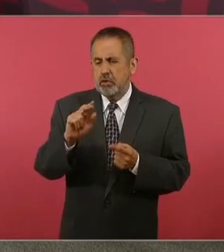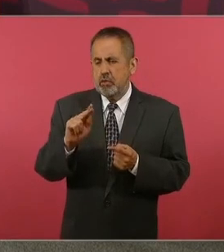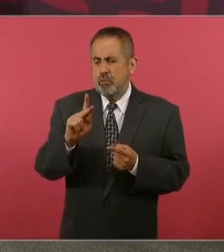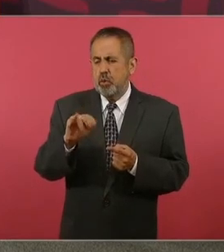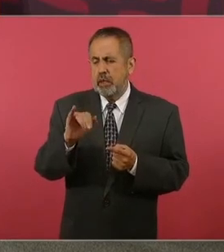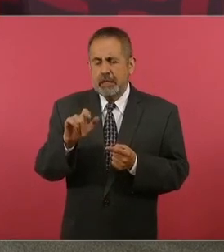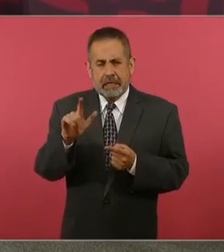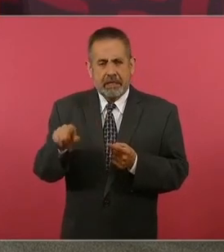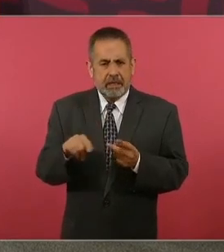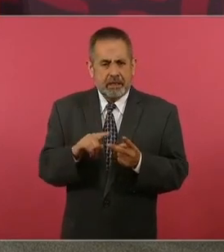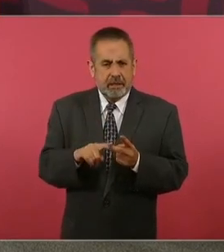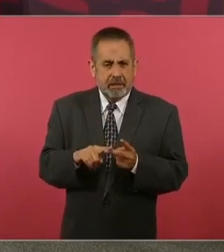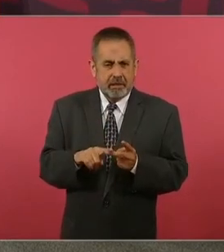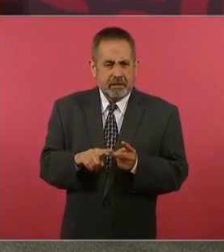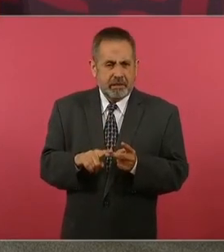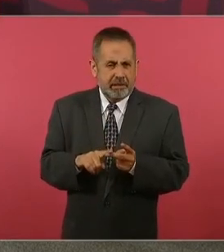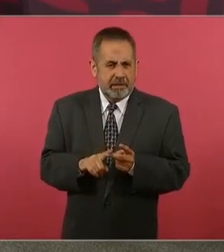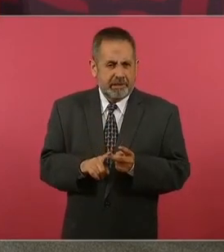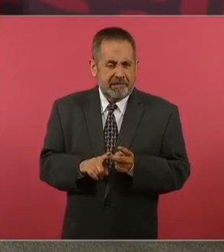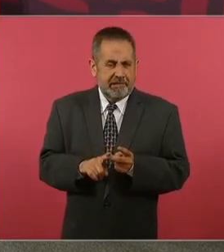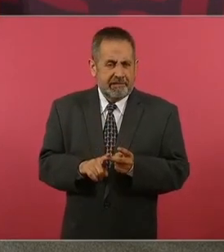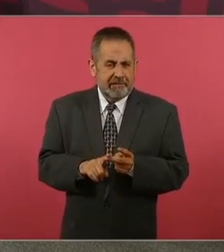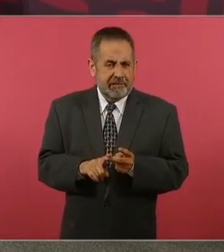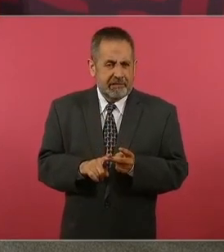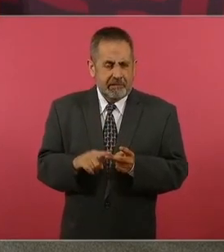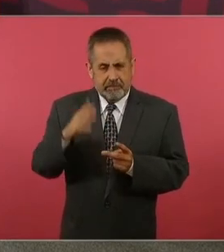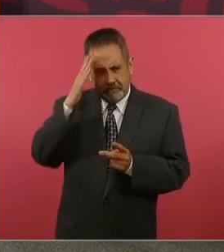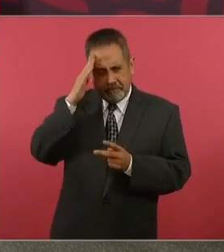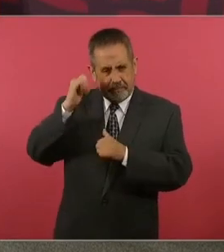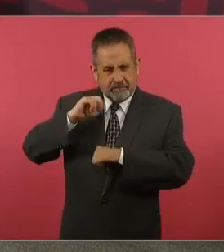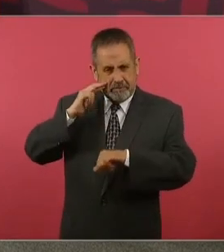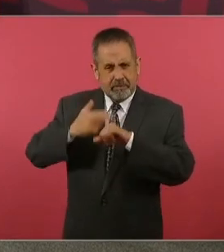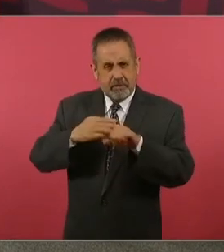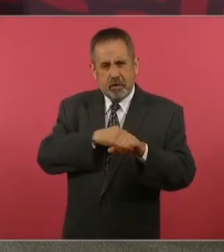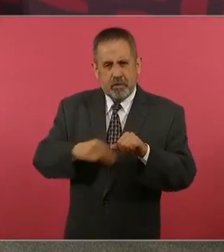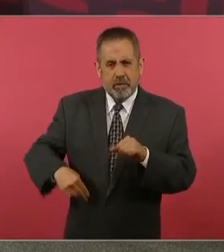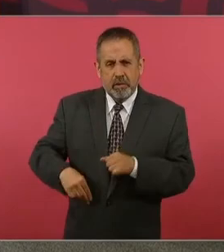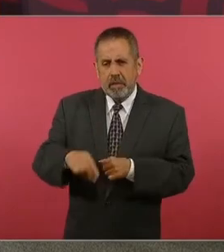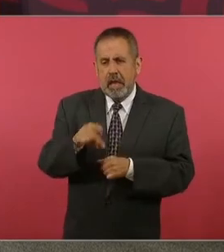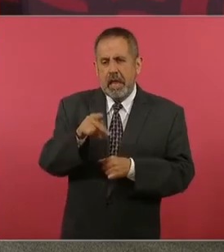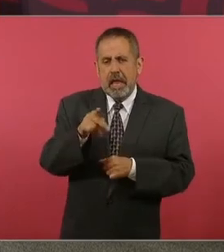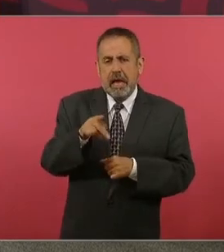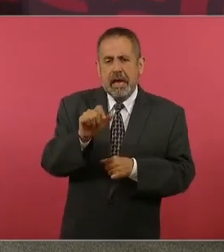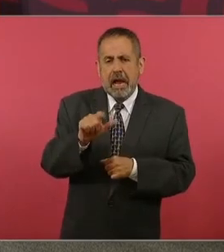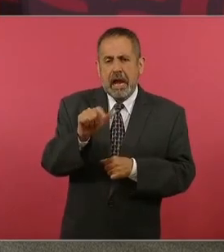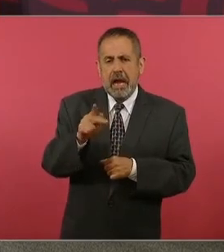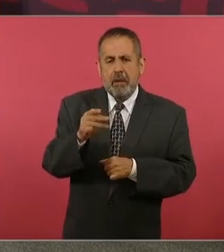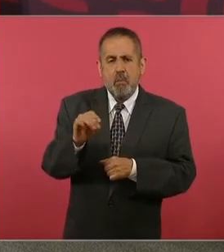Espujil, que es la cabecera municipal de Calakmul,